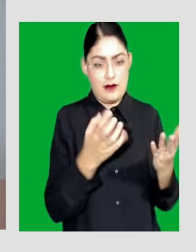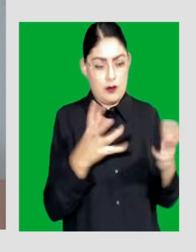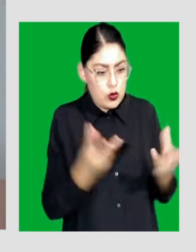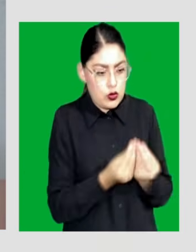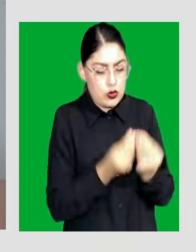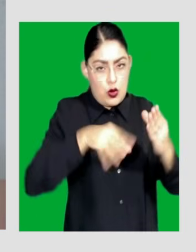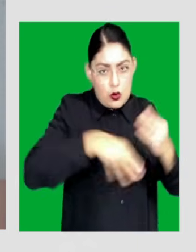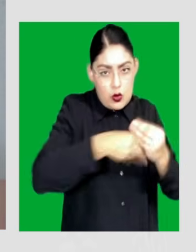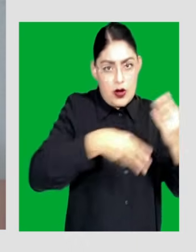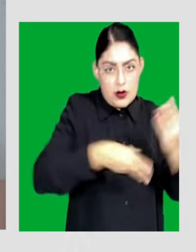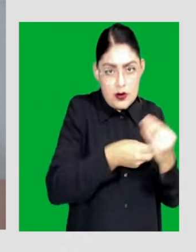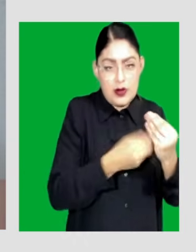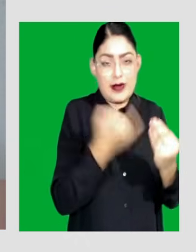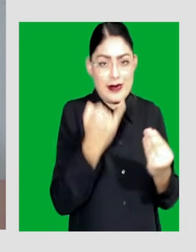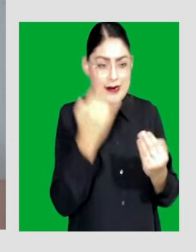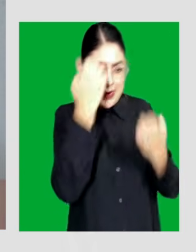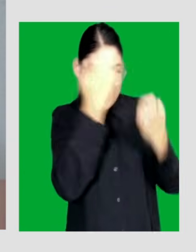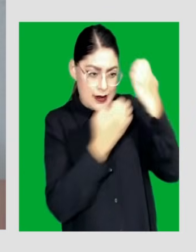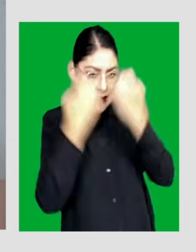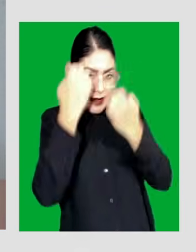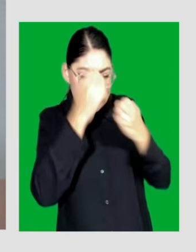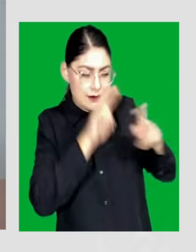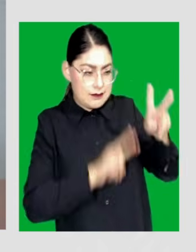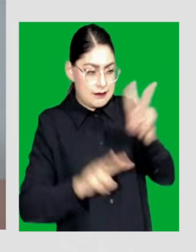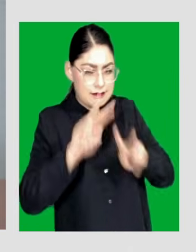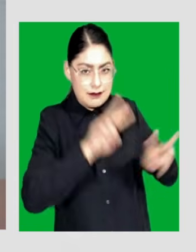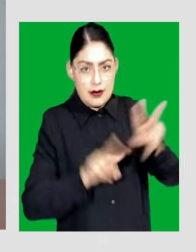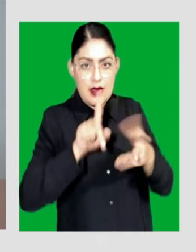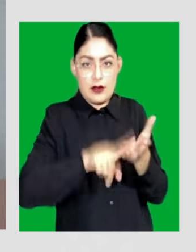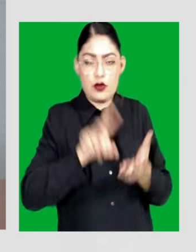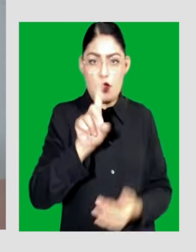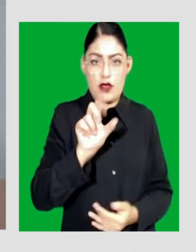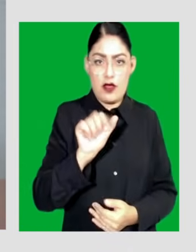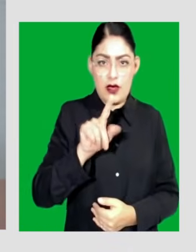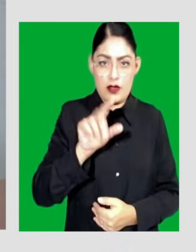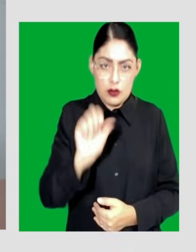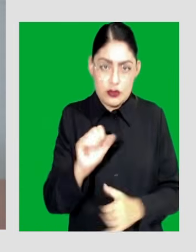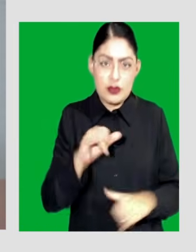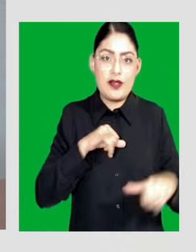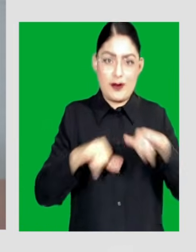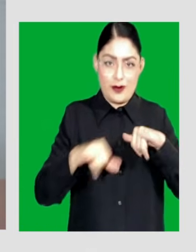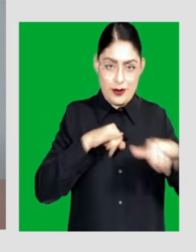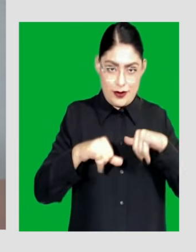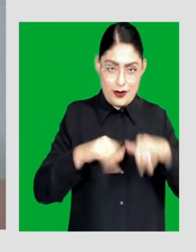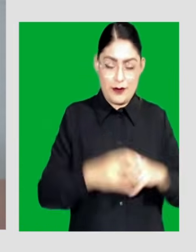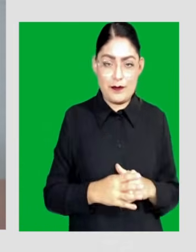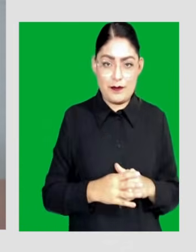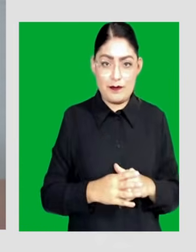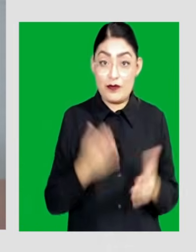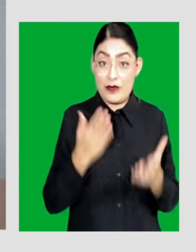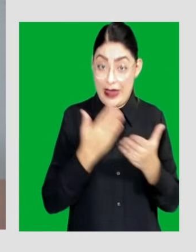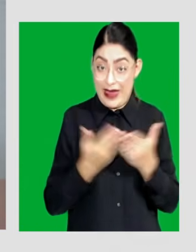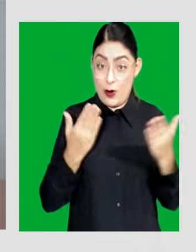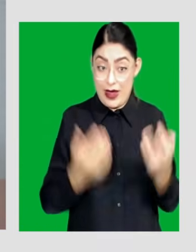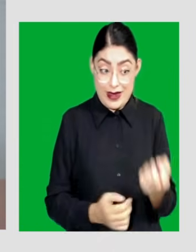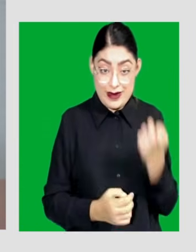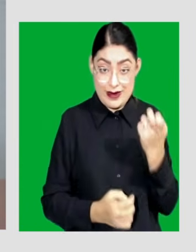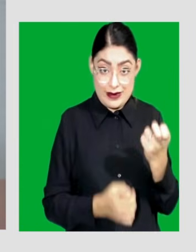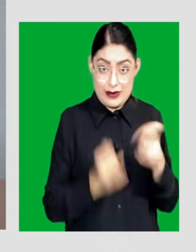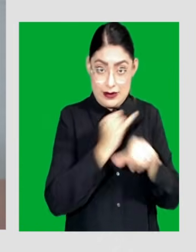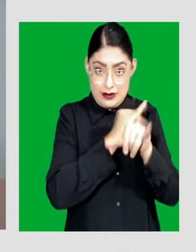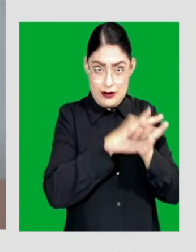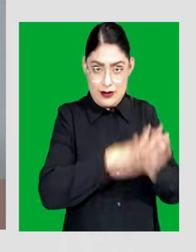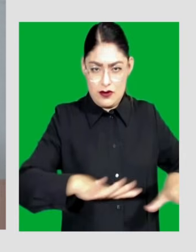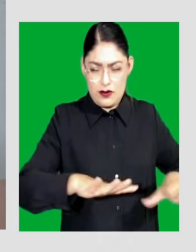almacenamiento, el análisis y la visualización de datos geográficos. En la actualidad, los sistemas de información